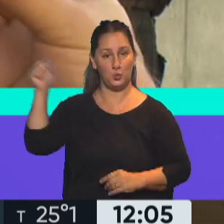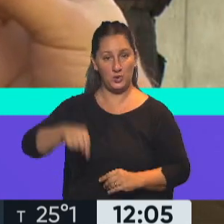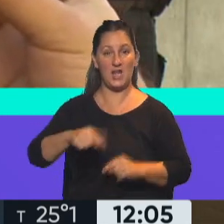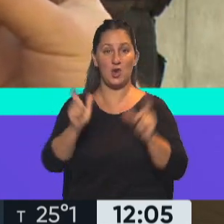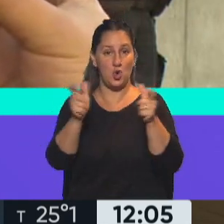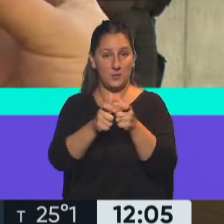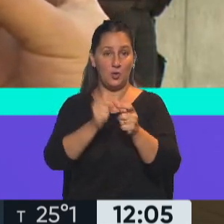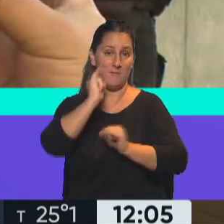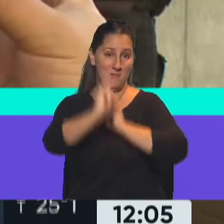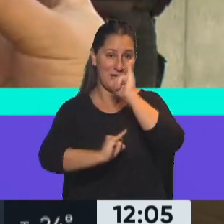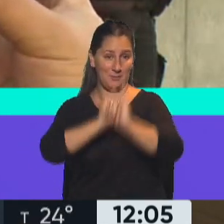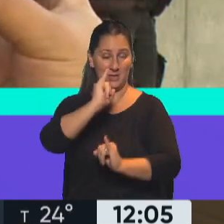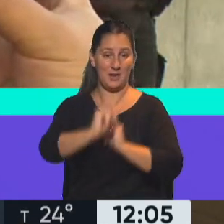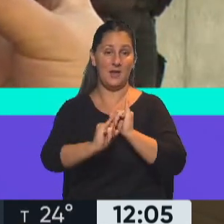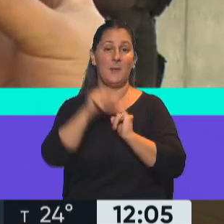la comisión,